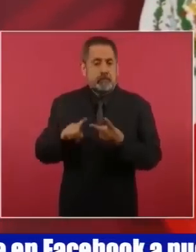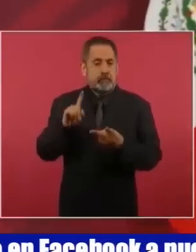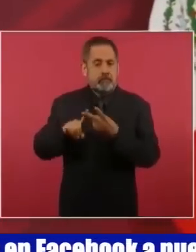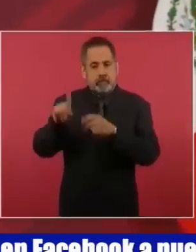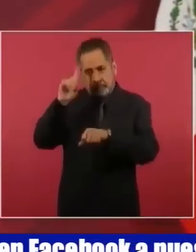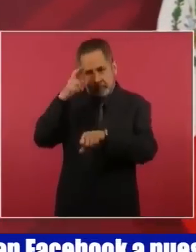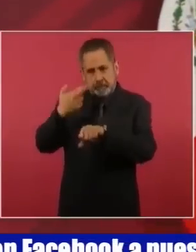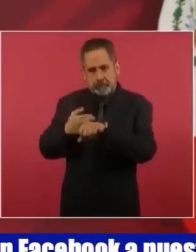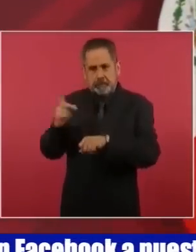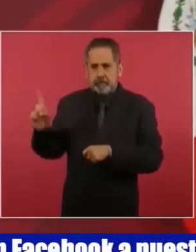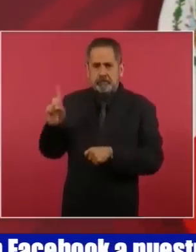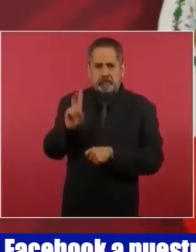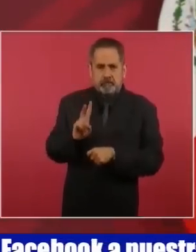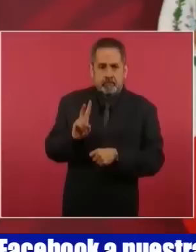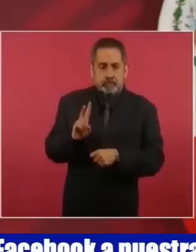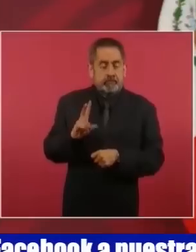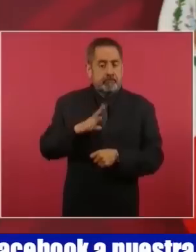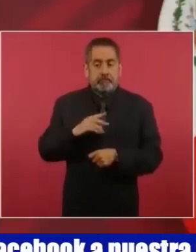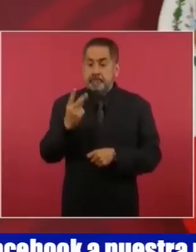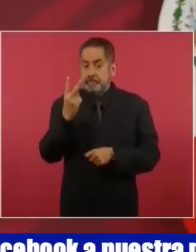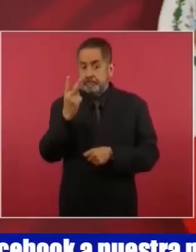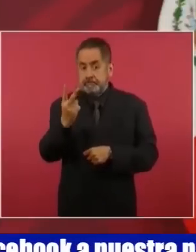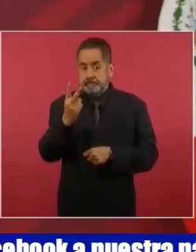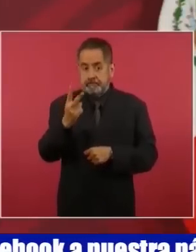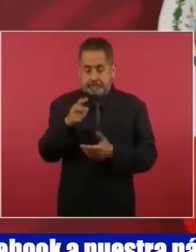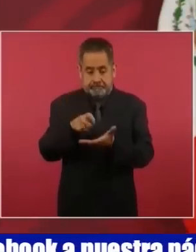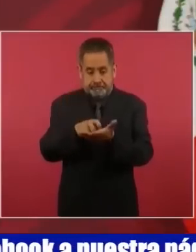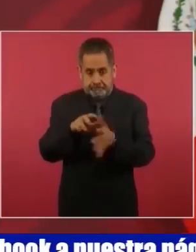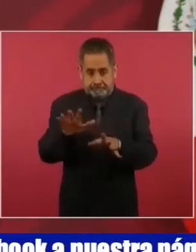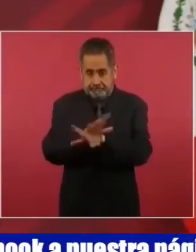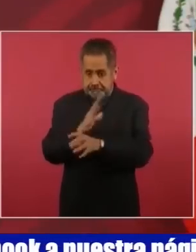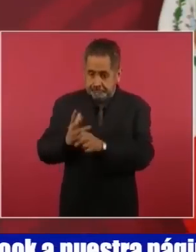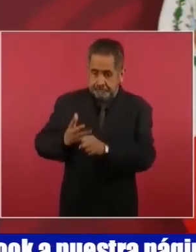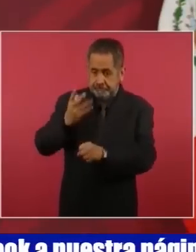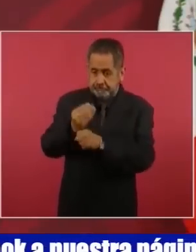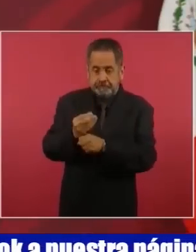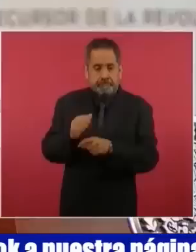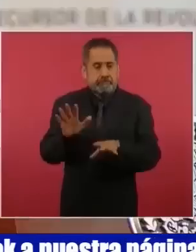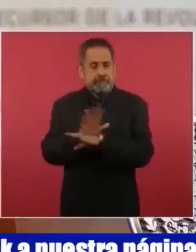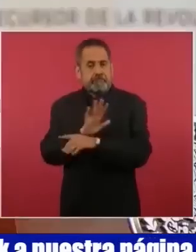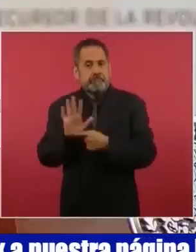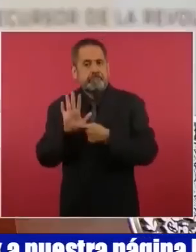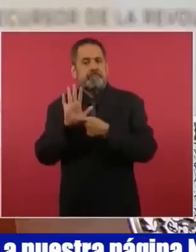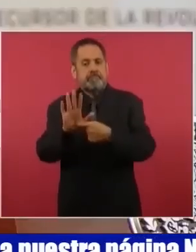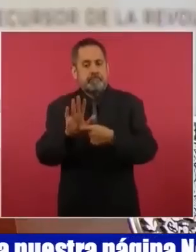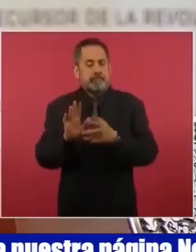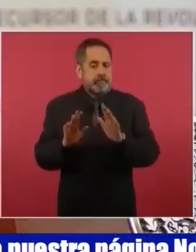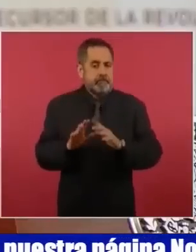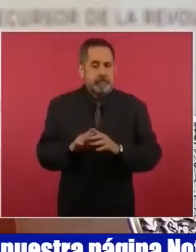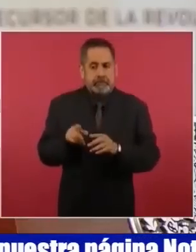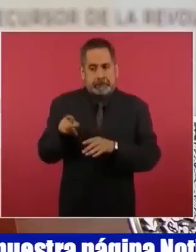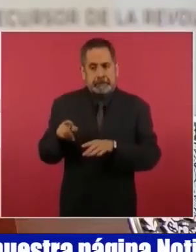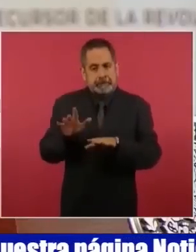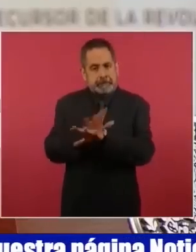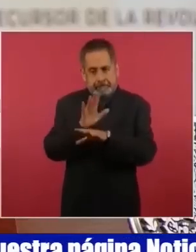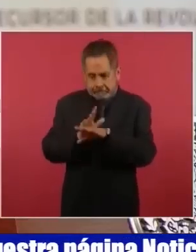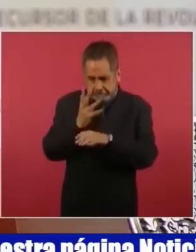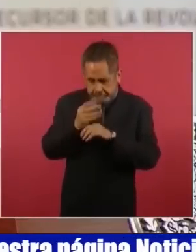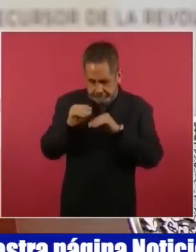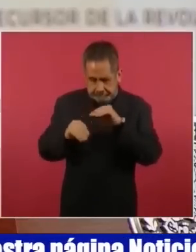jurídica, porque hay 2 reformas que quieren llevar a cabo en